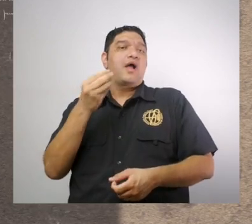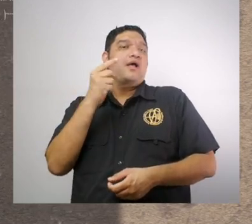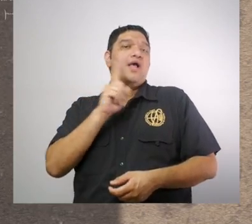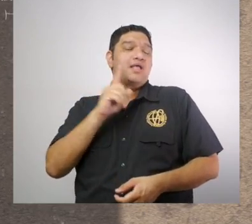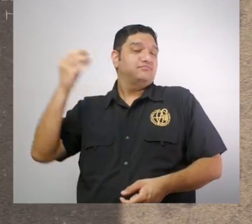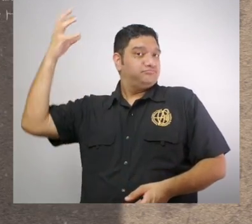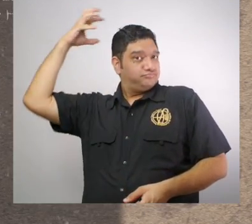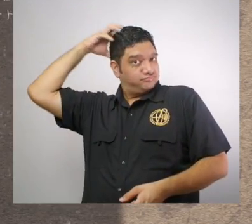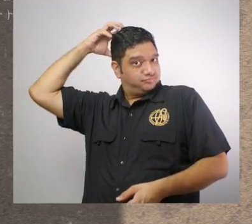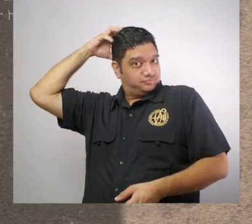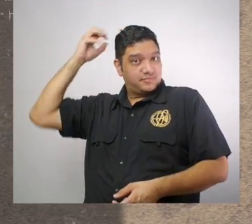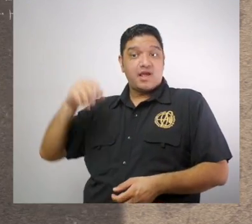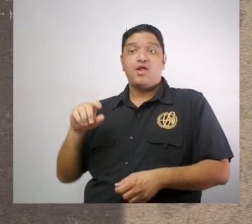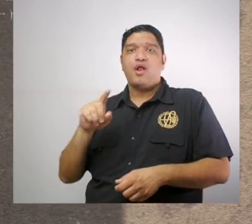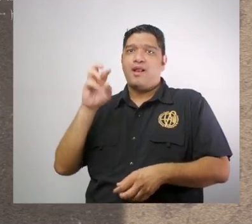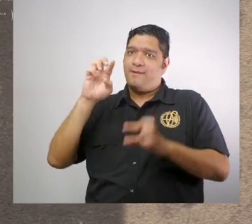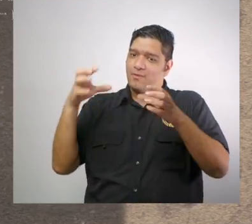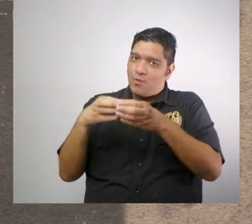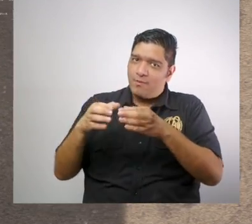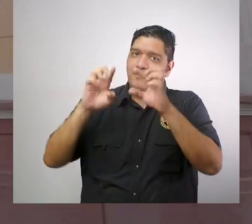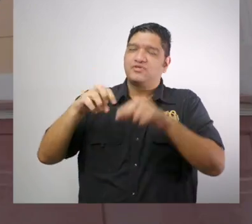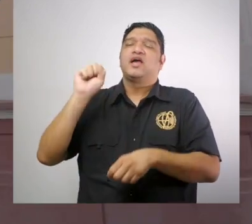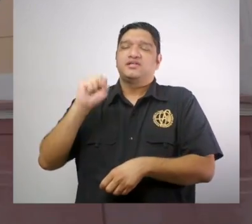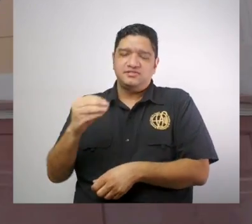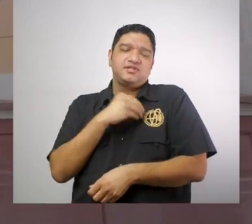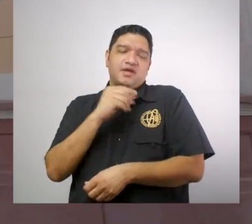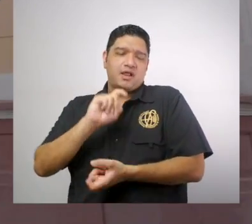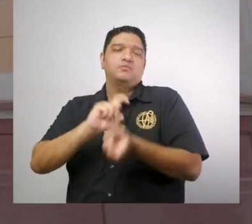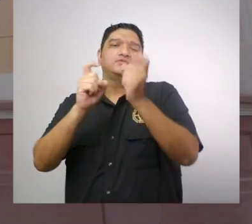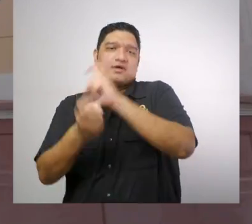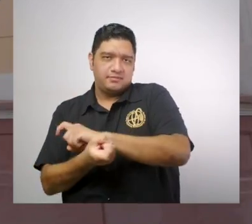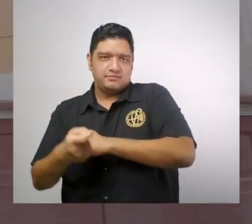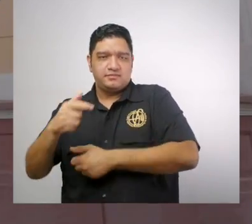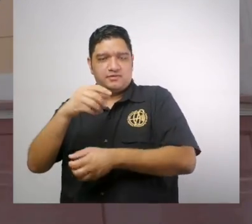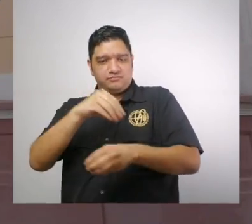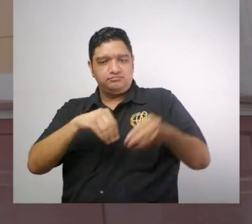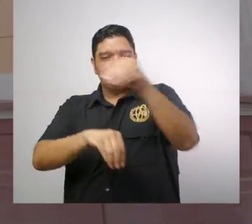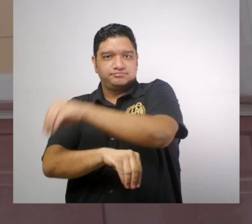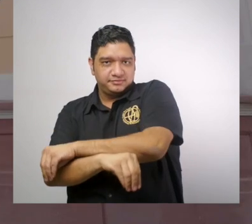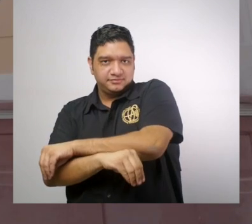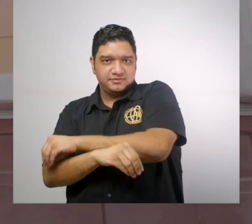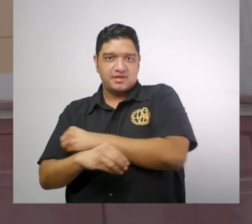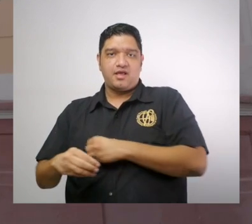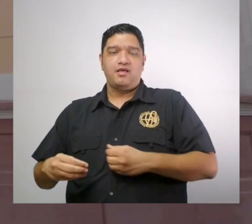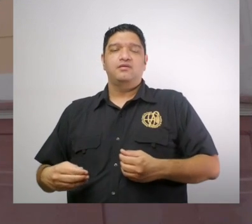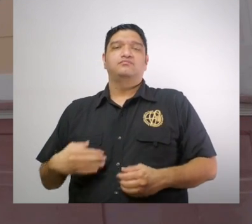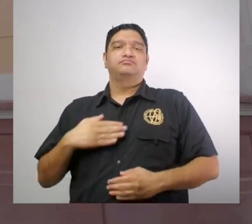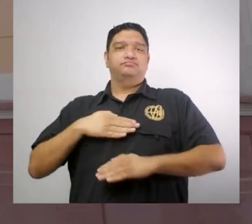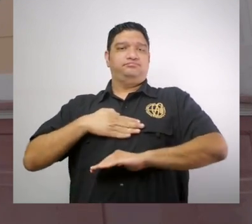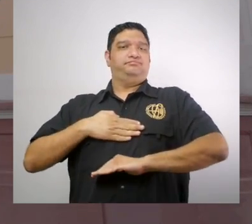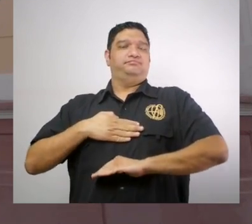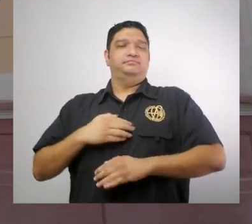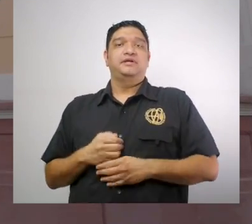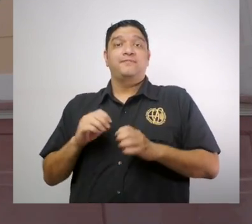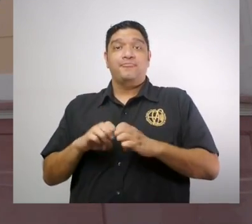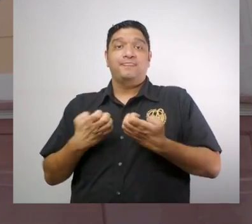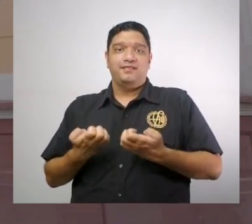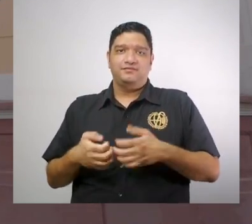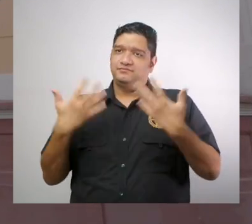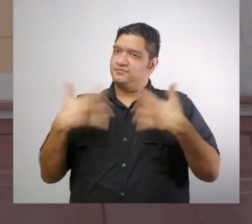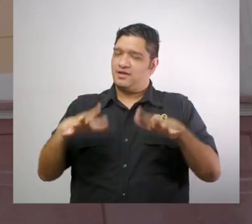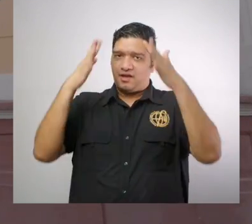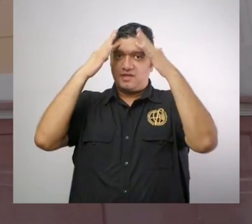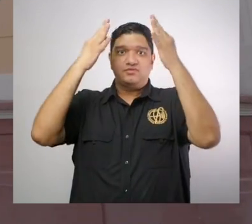por Martín de Mayorga. Finalmente se logra la traslación al Llano de la